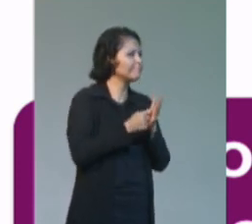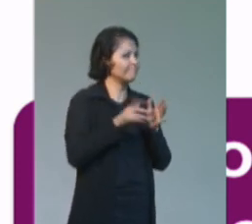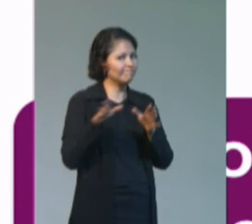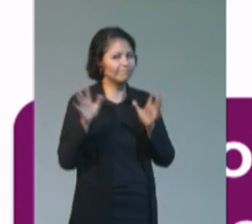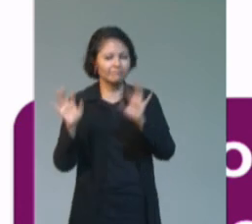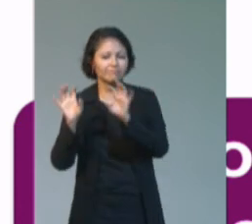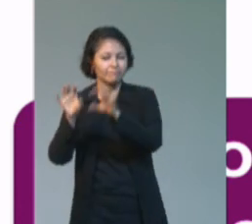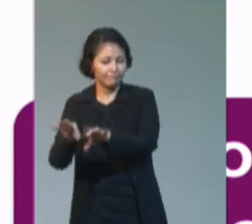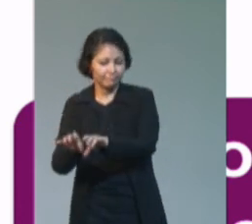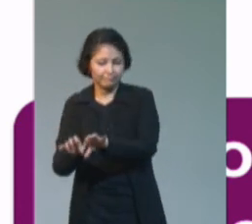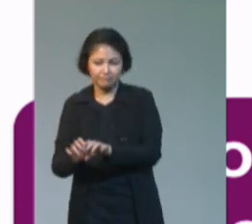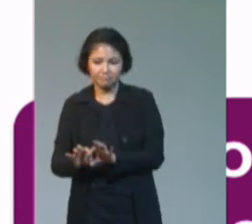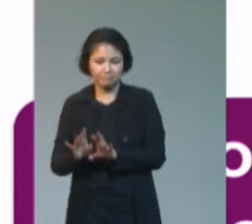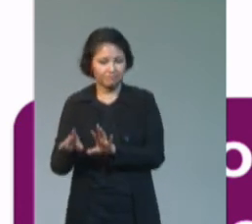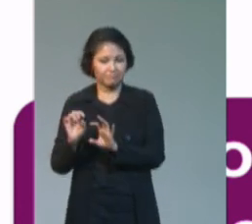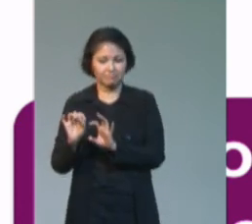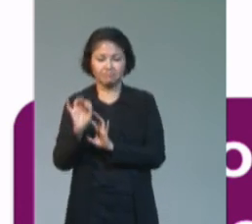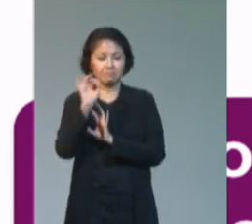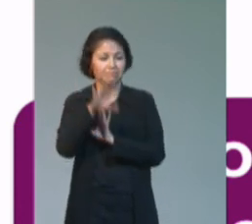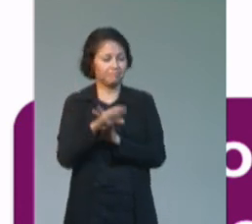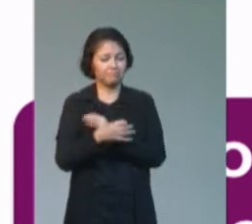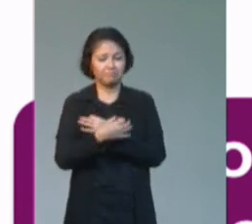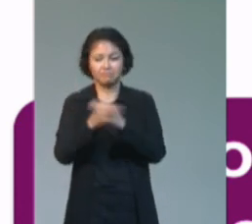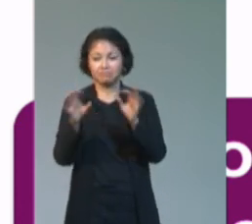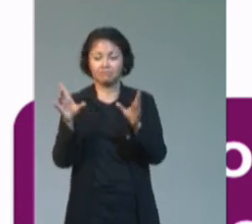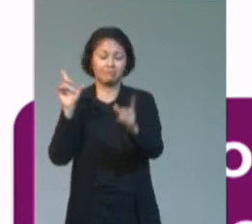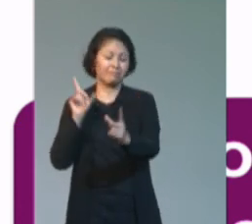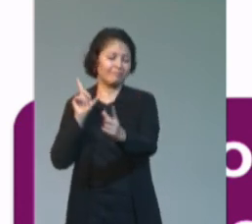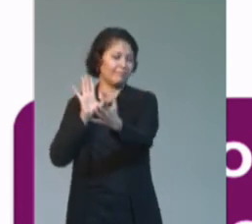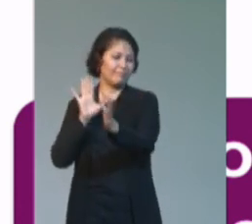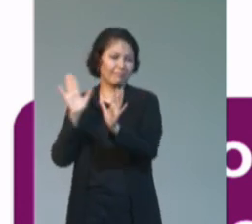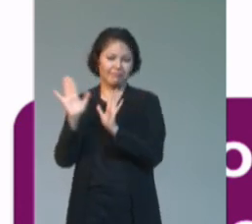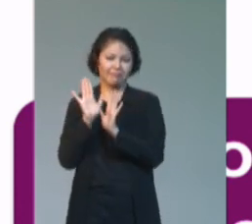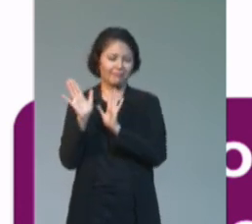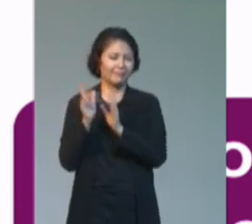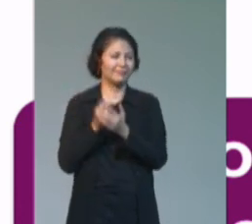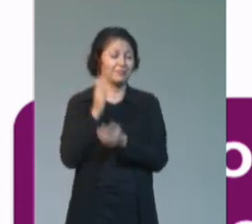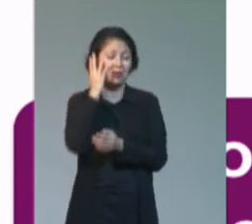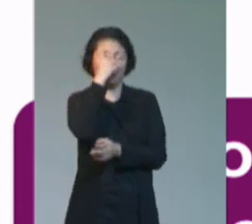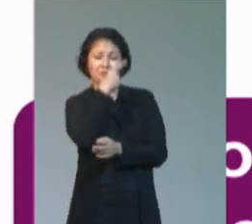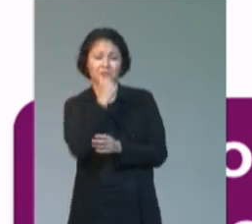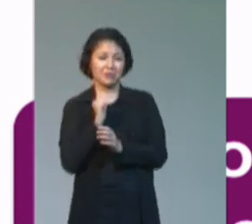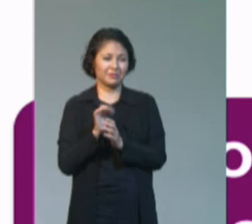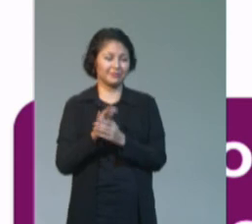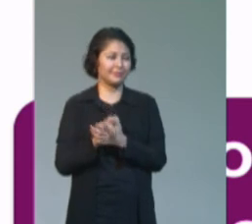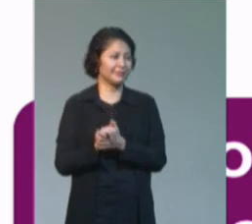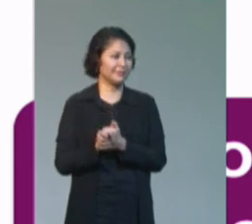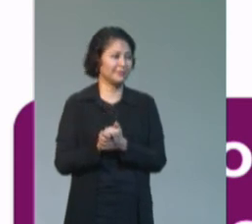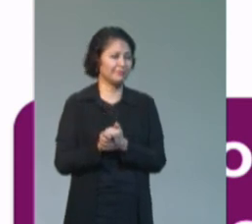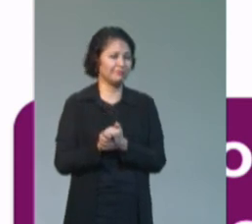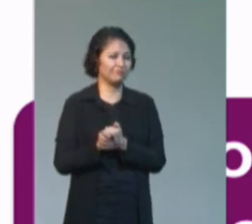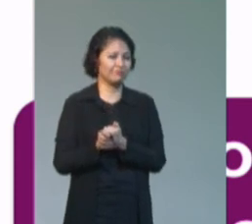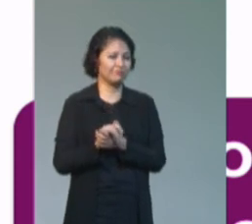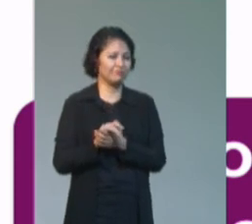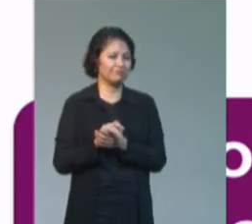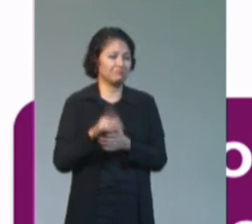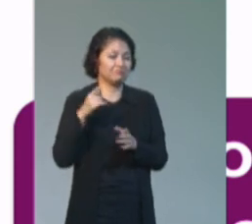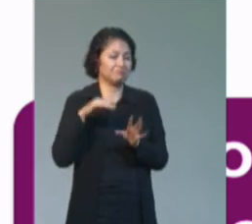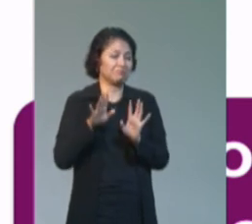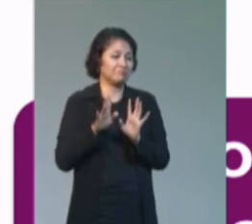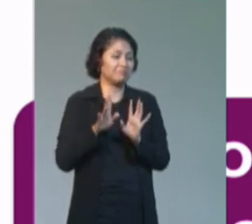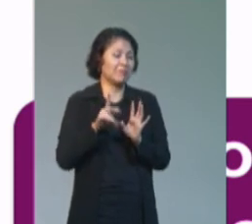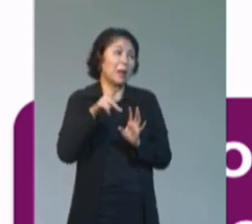podemos hacer un brainstorming con digamos con pantallas y pizarras compartidas podemos hacer digamos todo lo que se nos ocurra